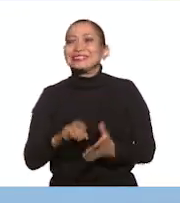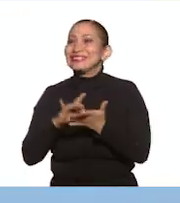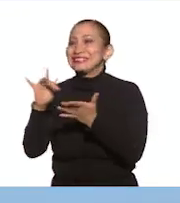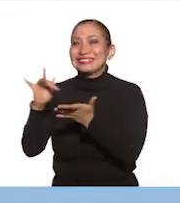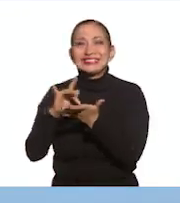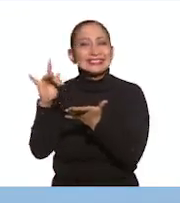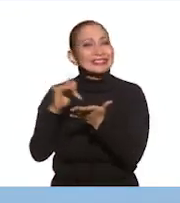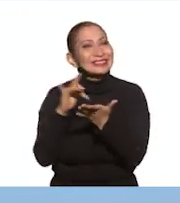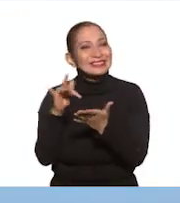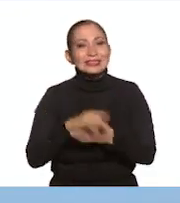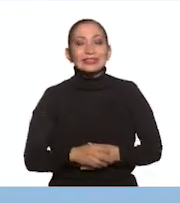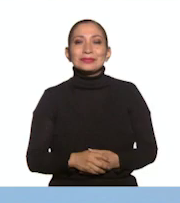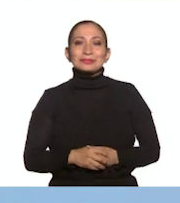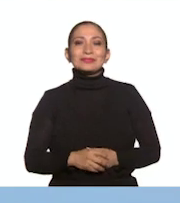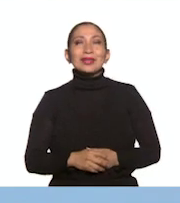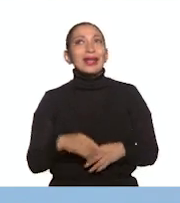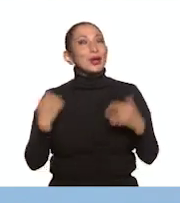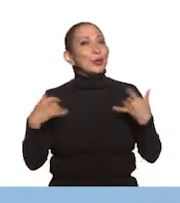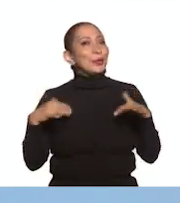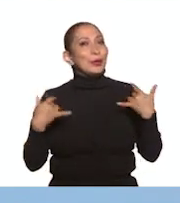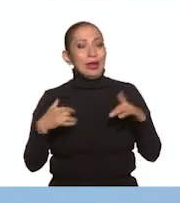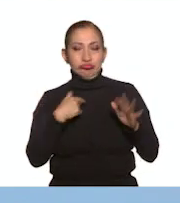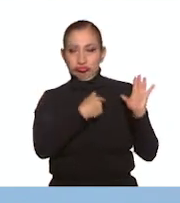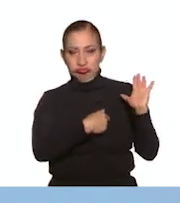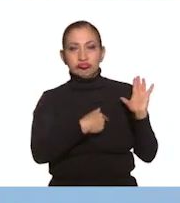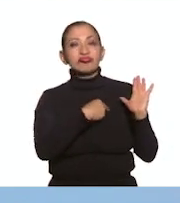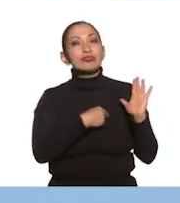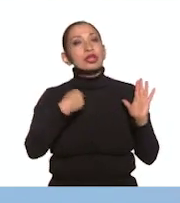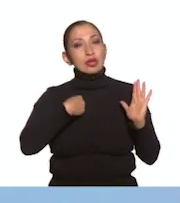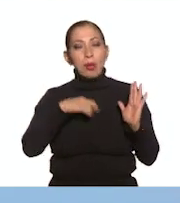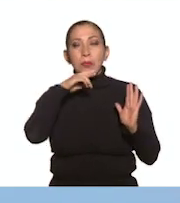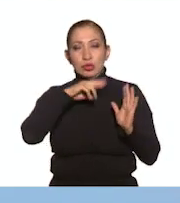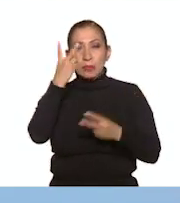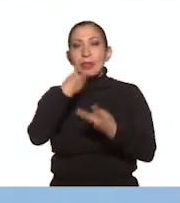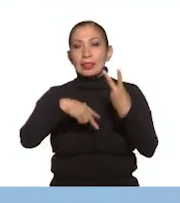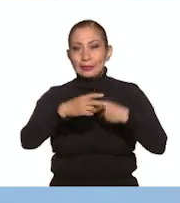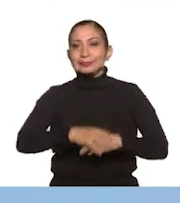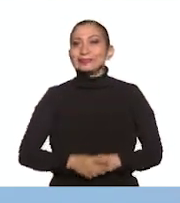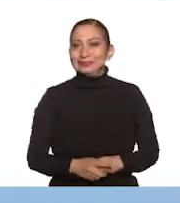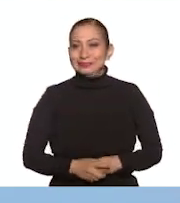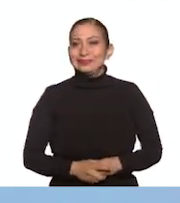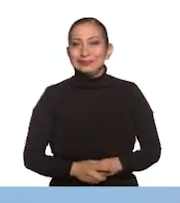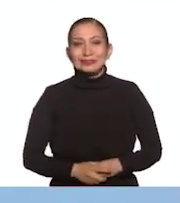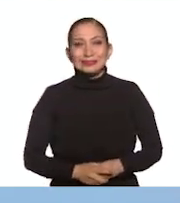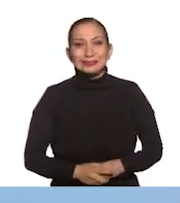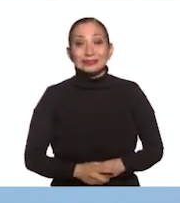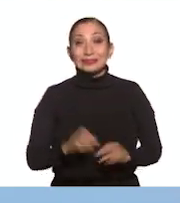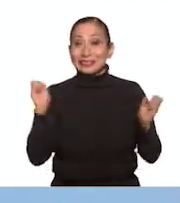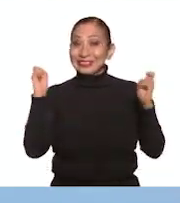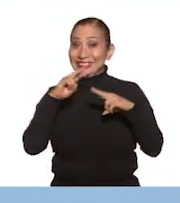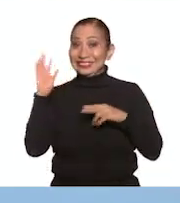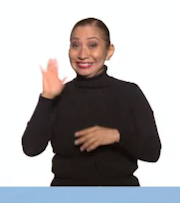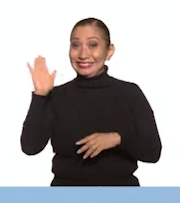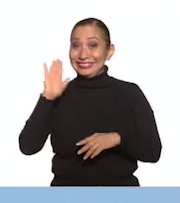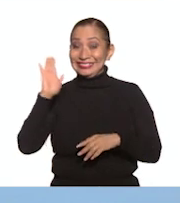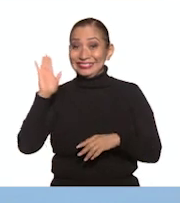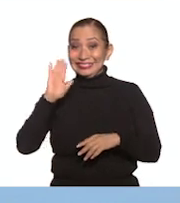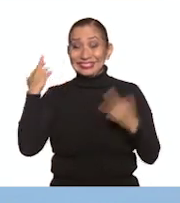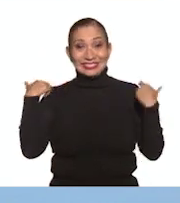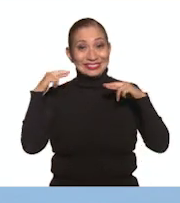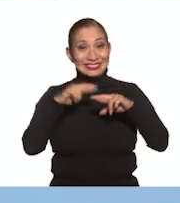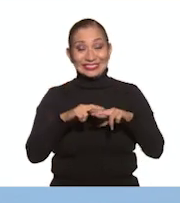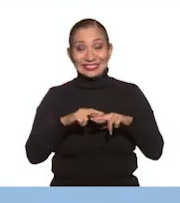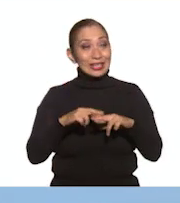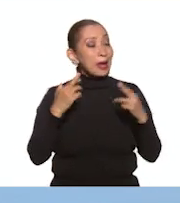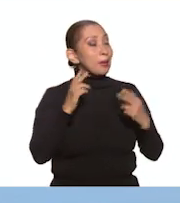¡Gracias! ¡Muchas gracias! ¡Ay! Prometo volver prontito, ¿eh? ¡Nos vemos! ¡Adiós, profe Esteban!